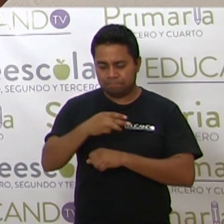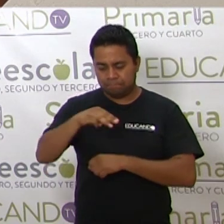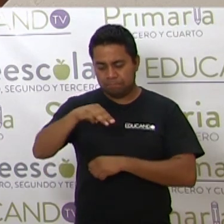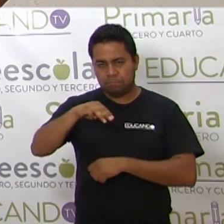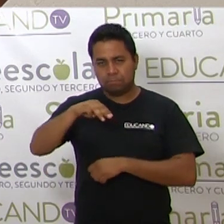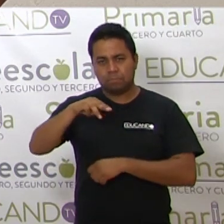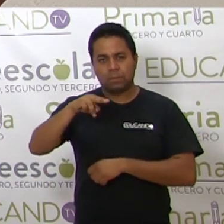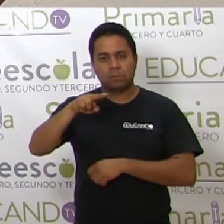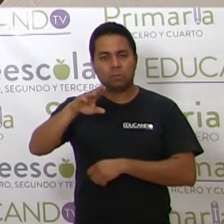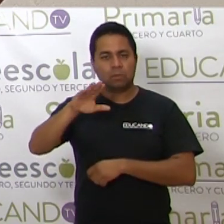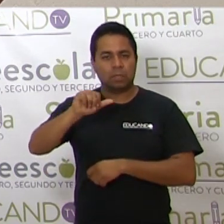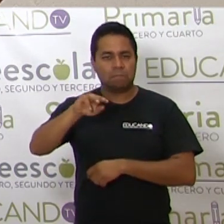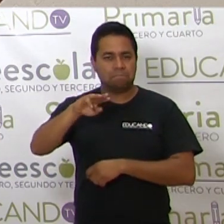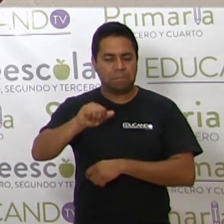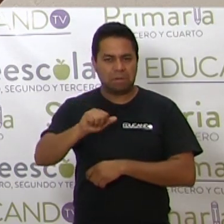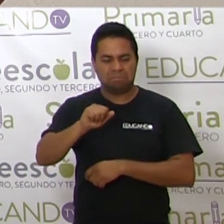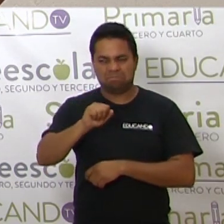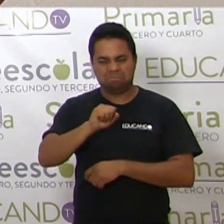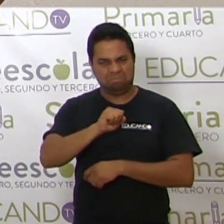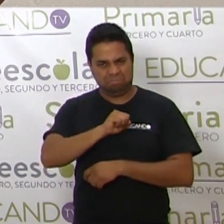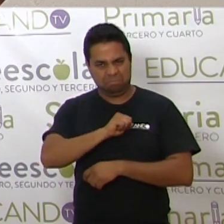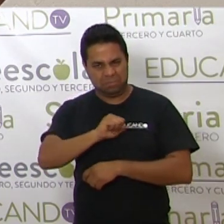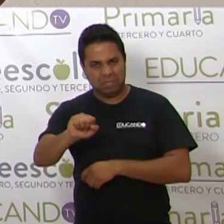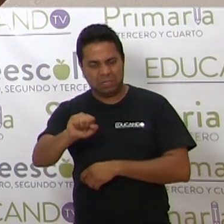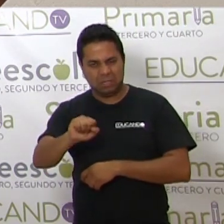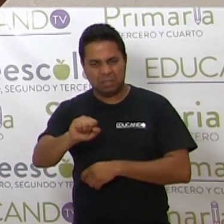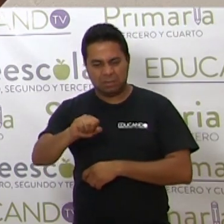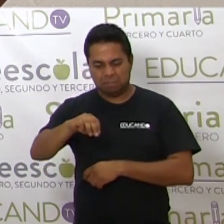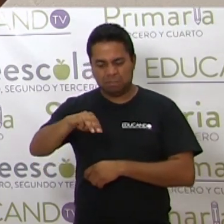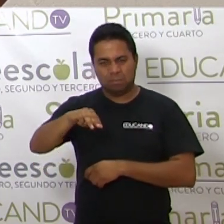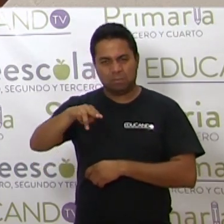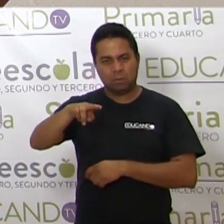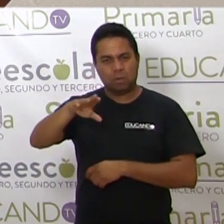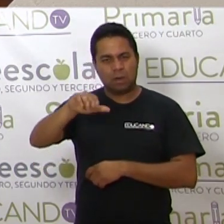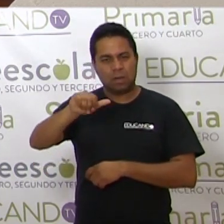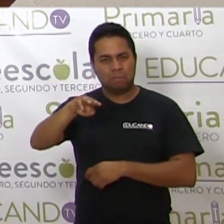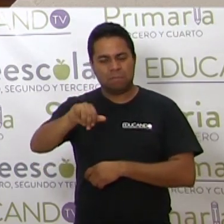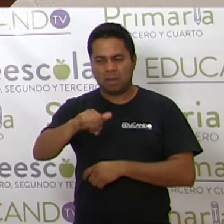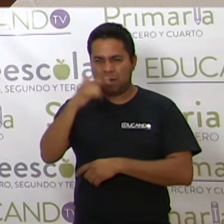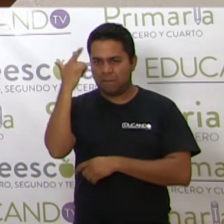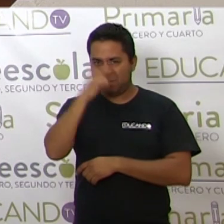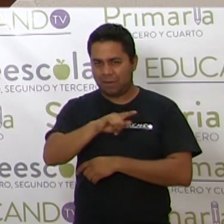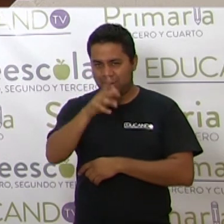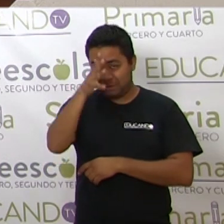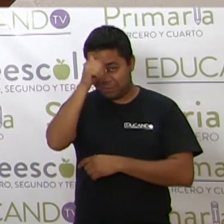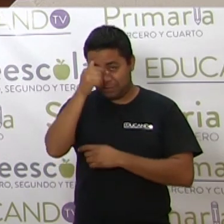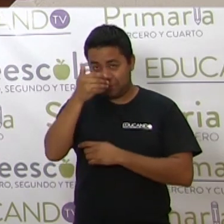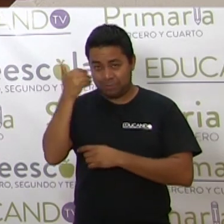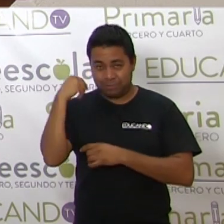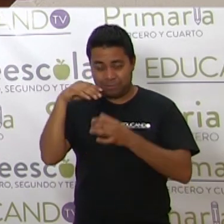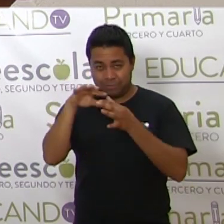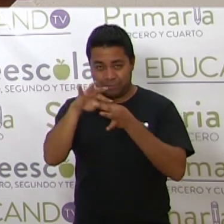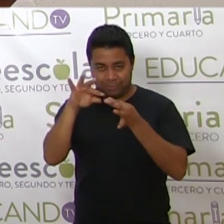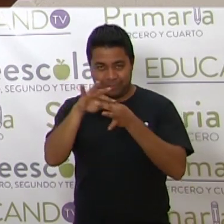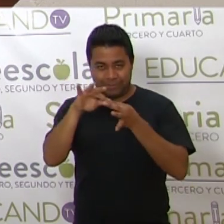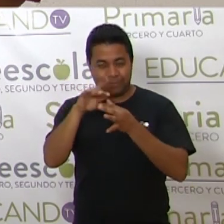onda la mucama fría ya saben de qué estoy hablando